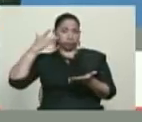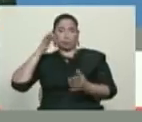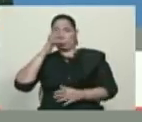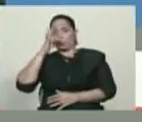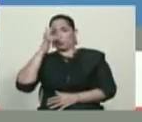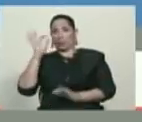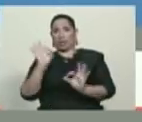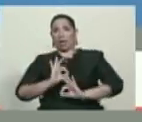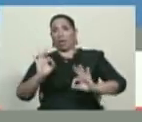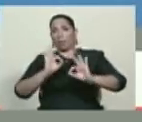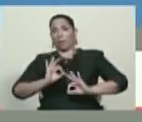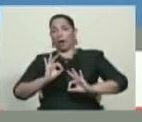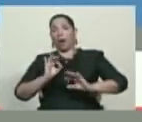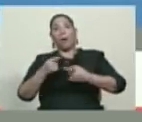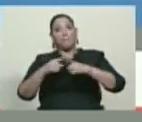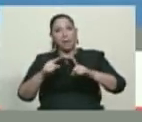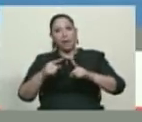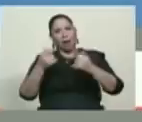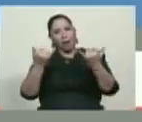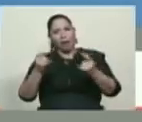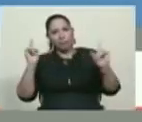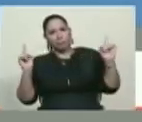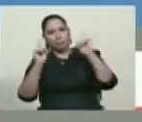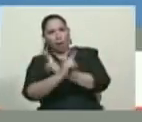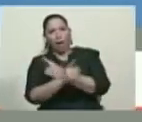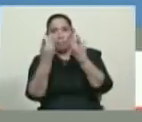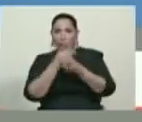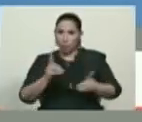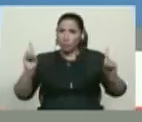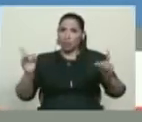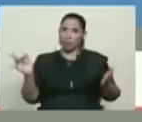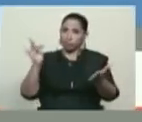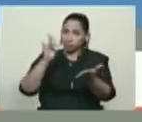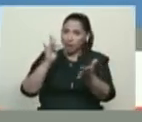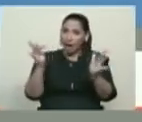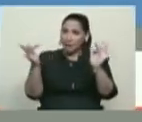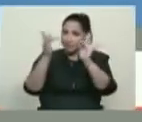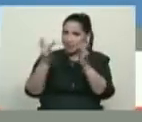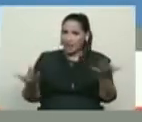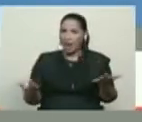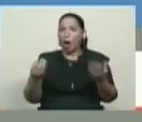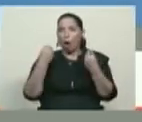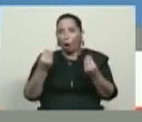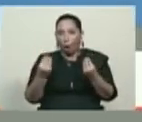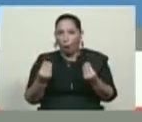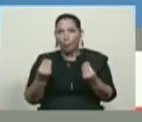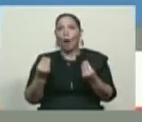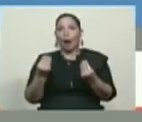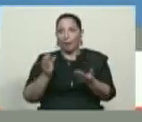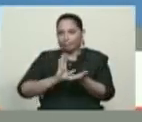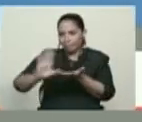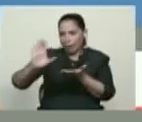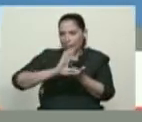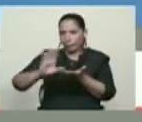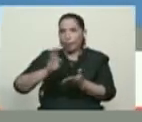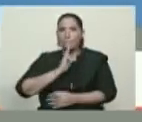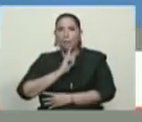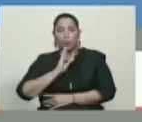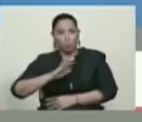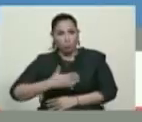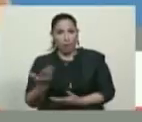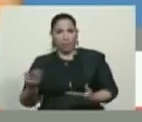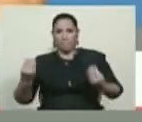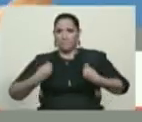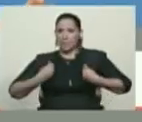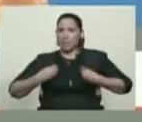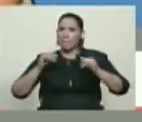día se ha democratizado también el acceso al capital. Se democratizó el acceso a la vida misma. en